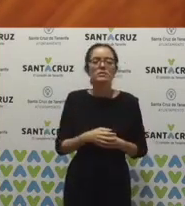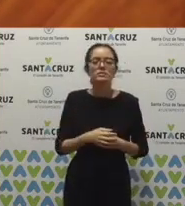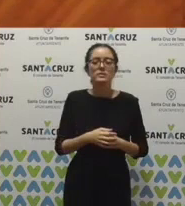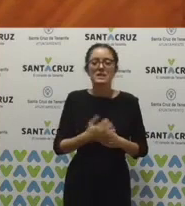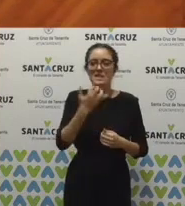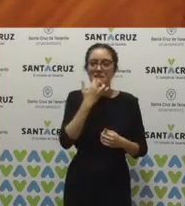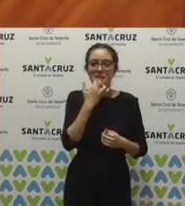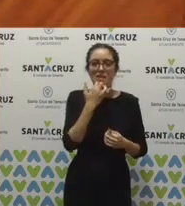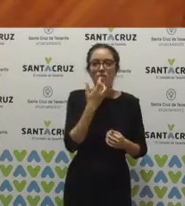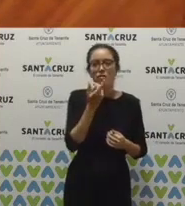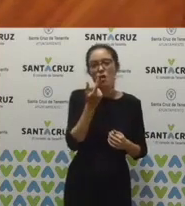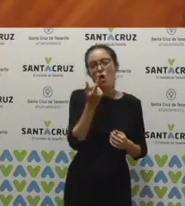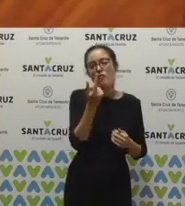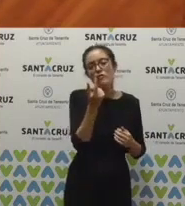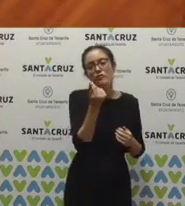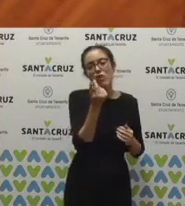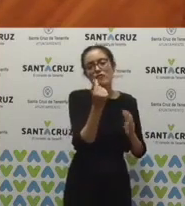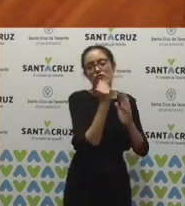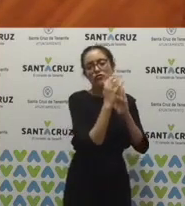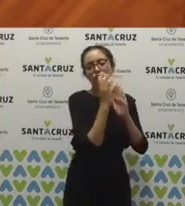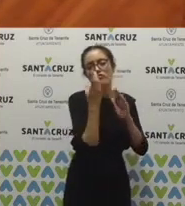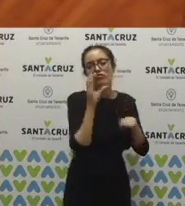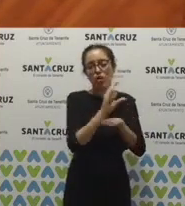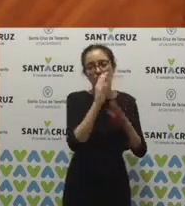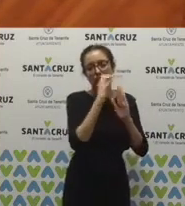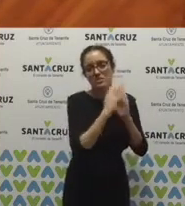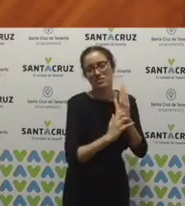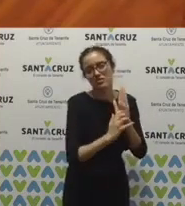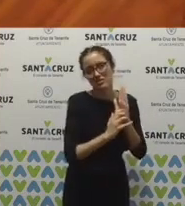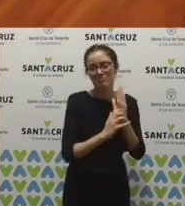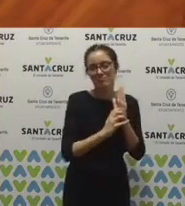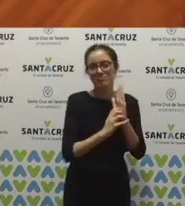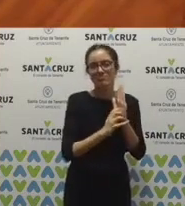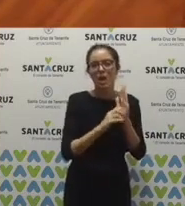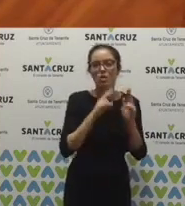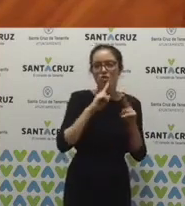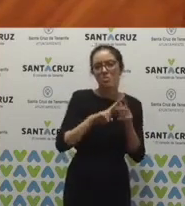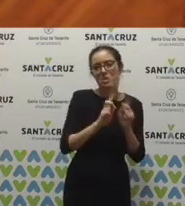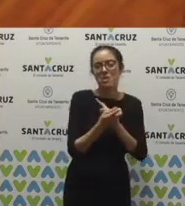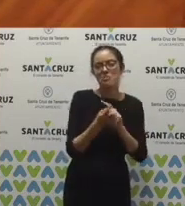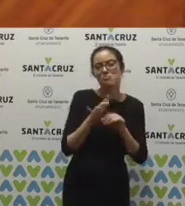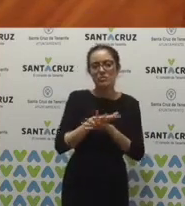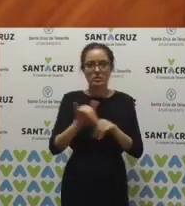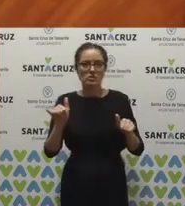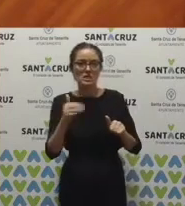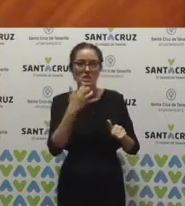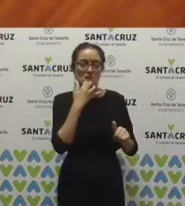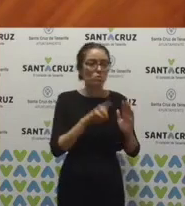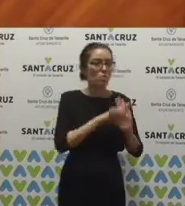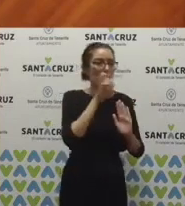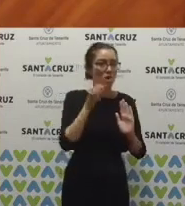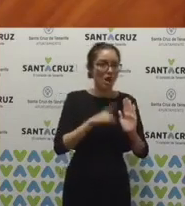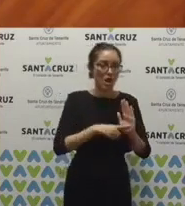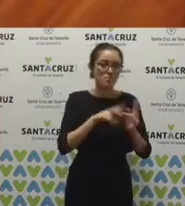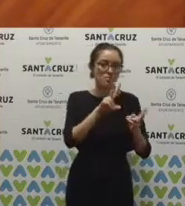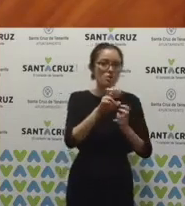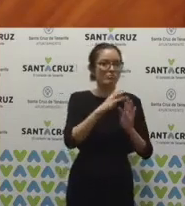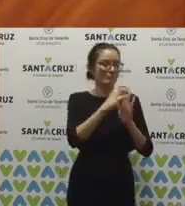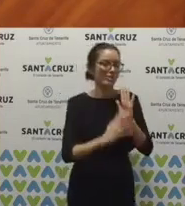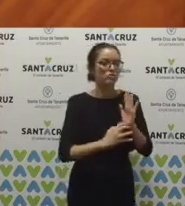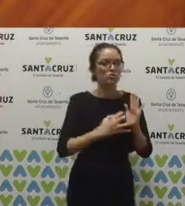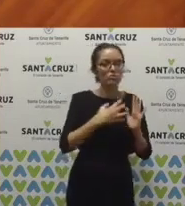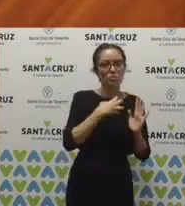bonificaciones realmente estamos hablando de que se realicen compensaciones o ligas y usted por ley no puede bonificar un terminado impuesto